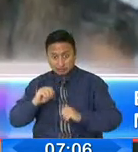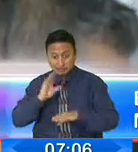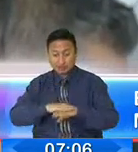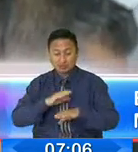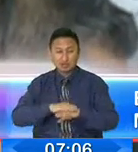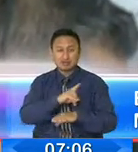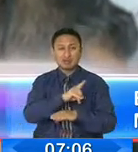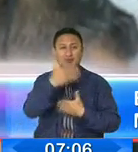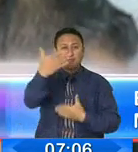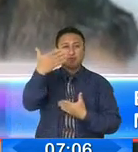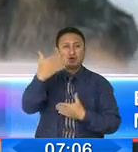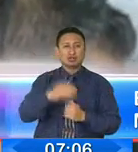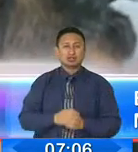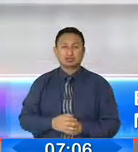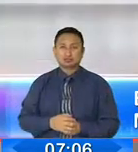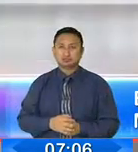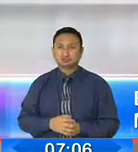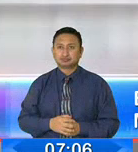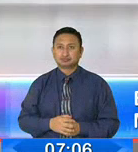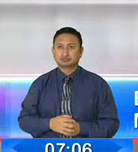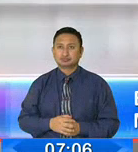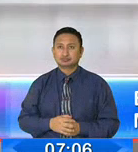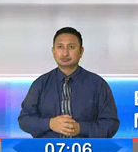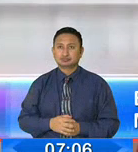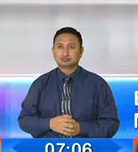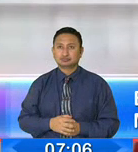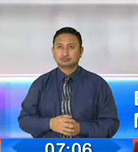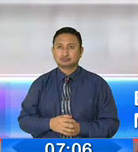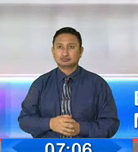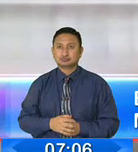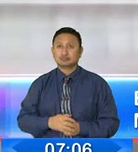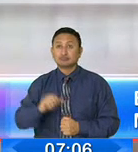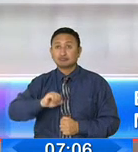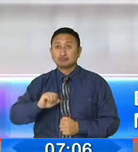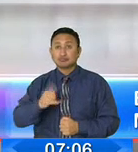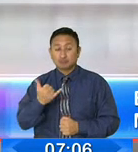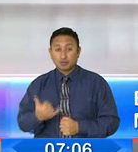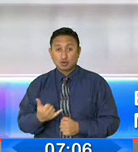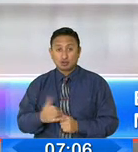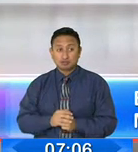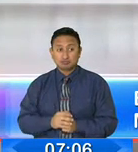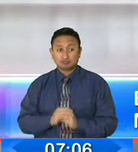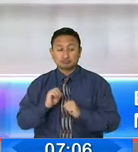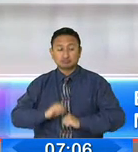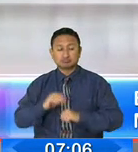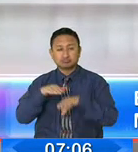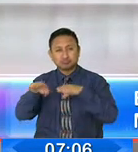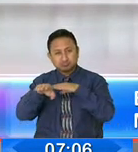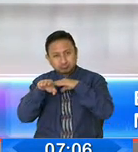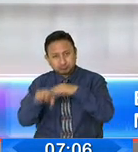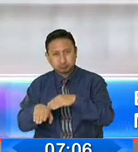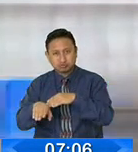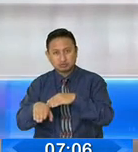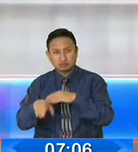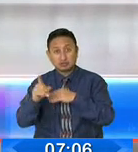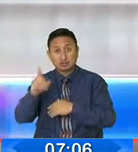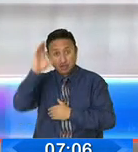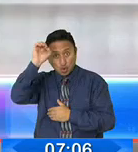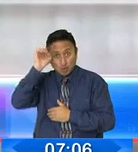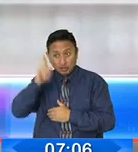presiones políticas y criminales. Frente a eso hay que reforzar la toma de la palabra. Hay que hacerla más